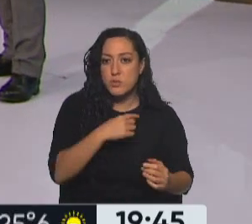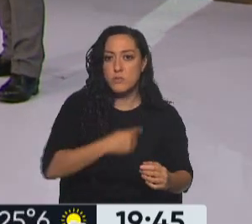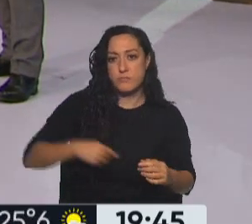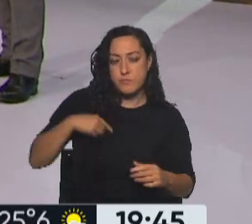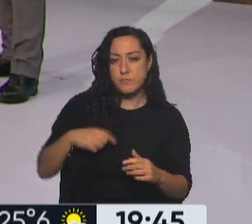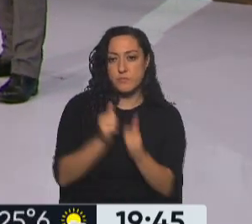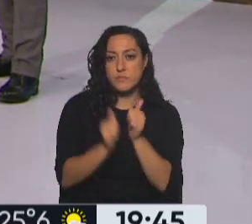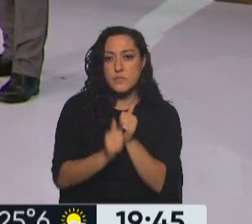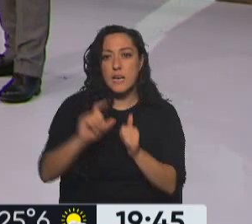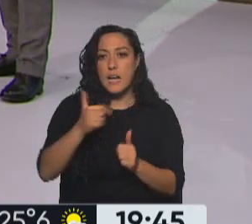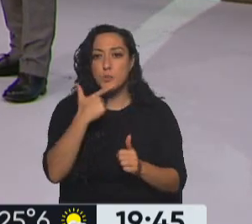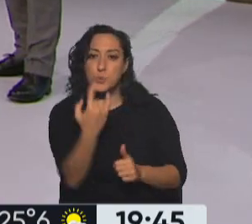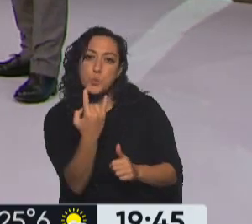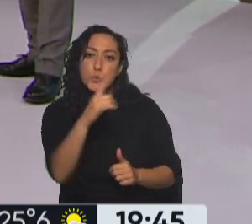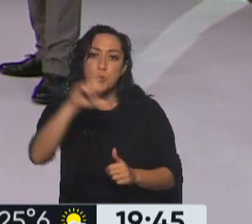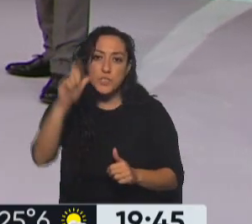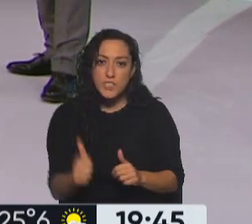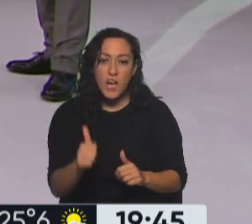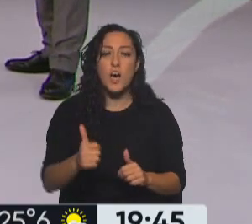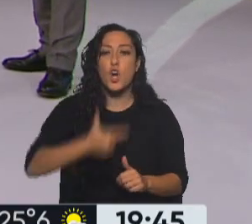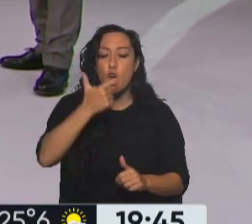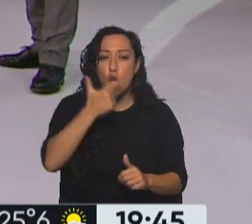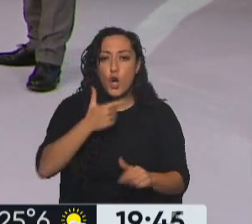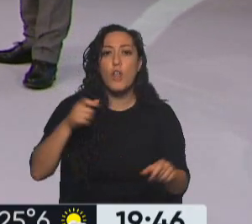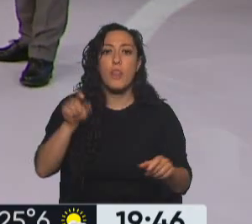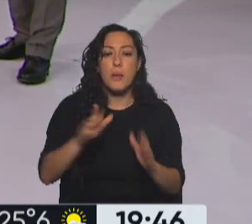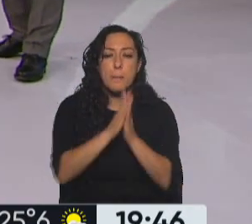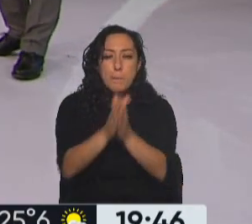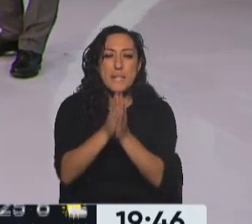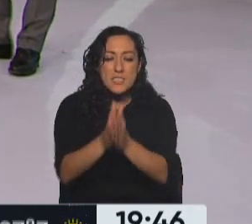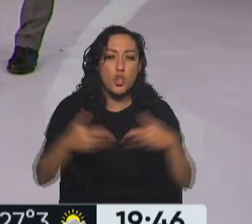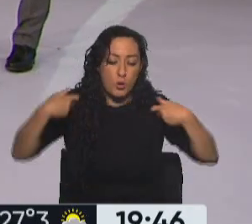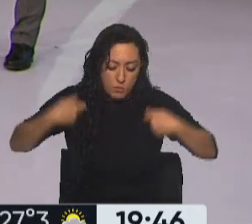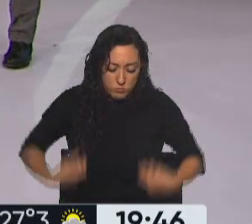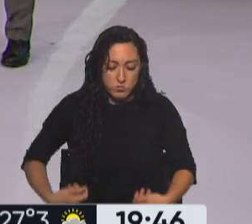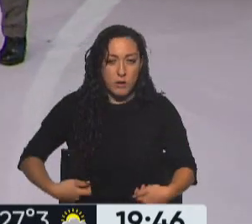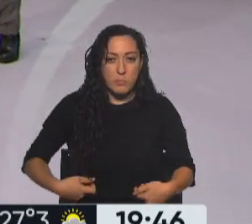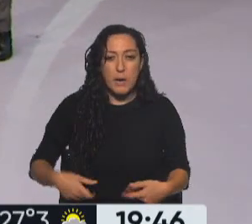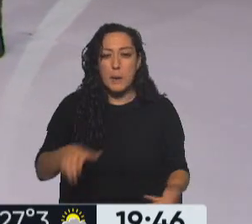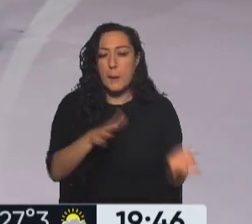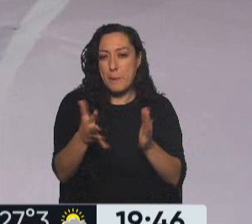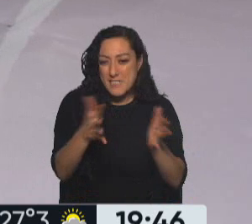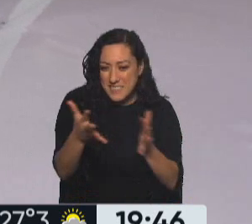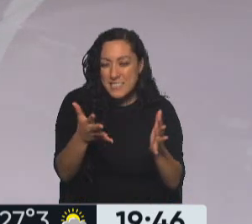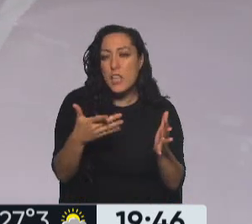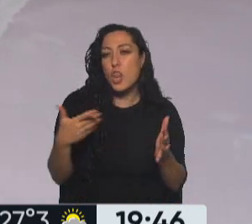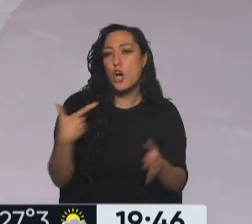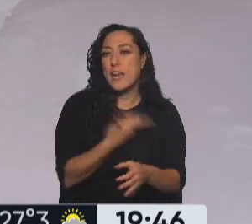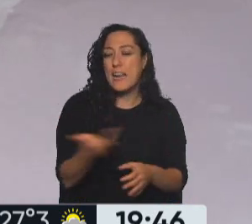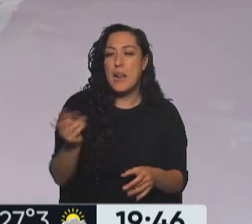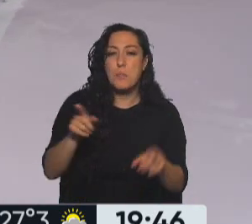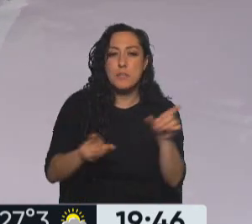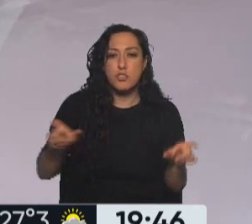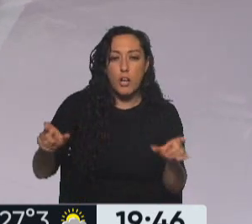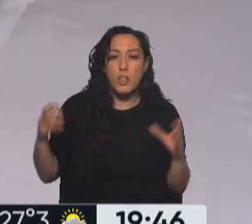roja, que es la vestidura exterior para la misa, una especie de sotana similar que usan en general los